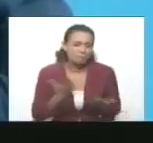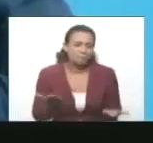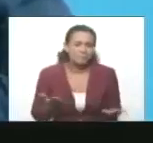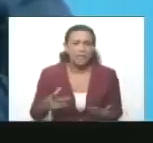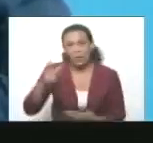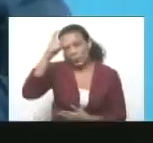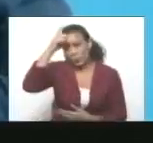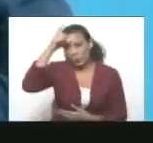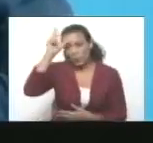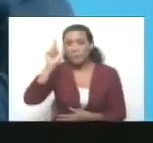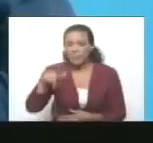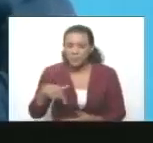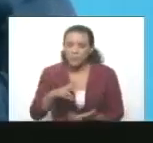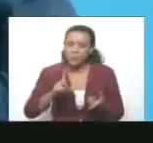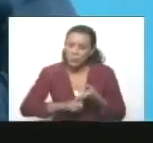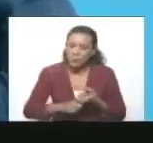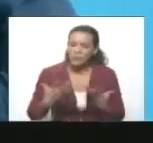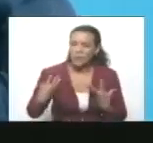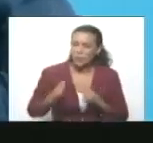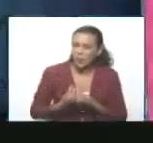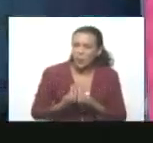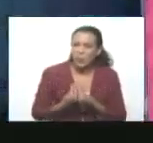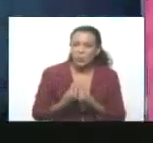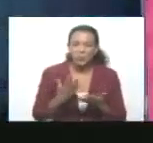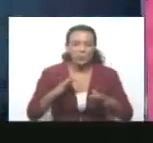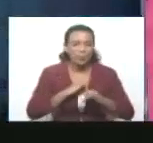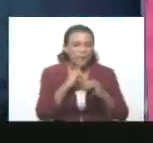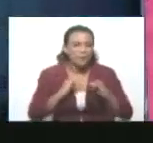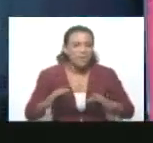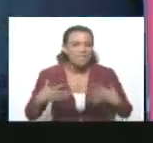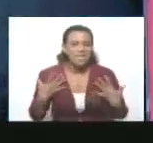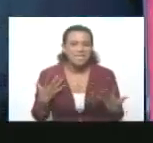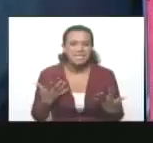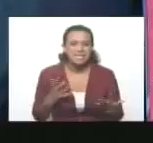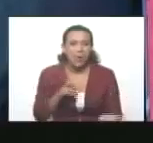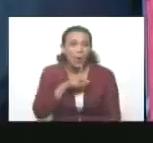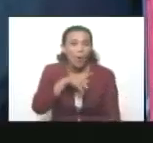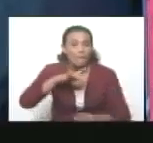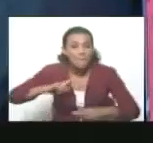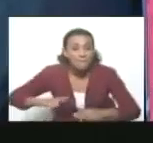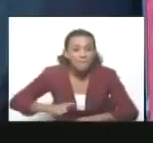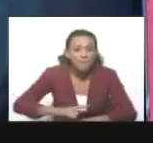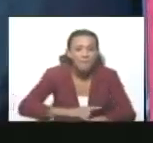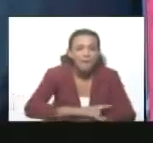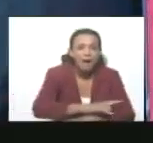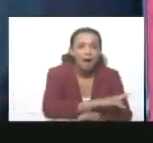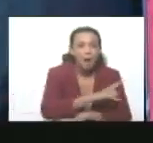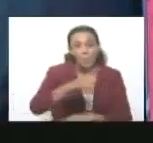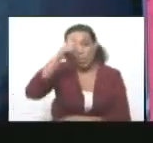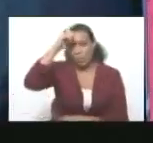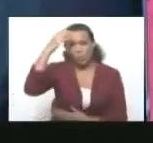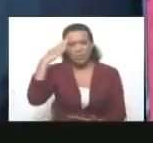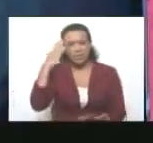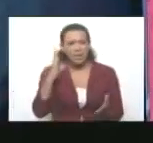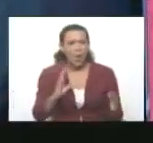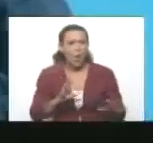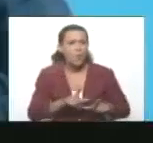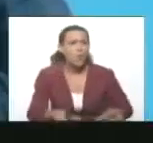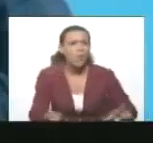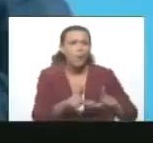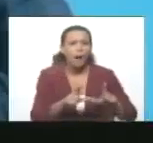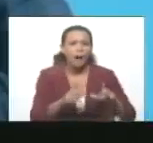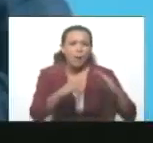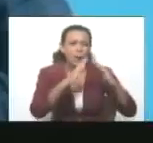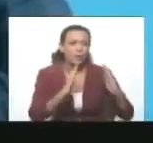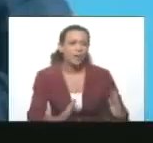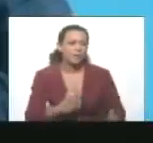esposa Silvia también. Nosotros somos felices. En Turquía nos sentimos como en casa. Qué bueno. Yo como que soy reencarnación de un